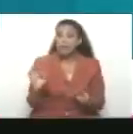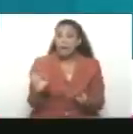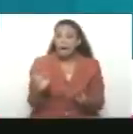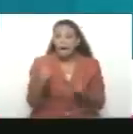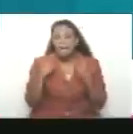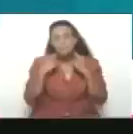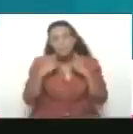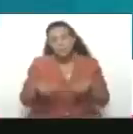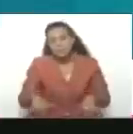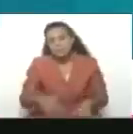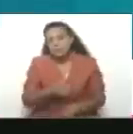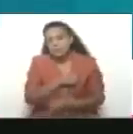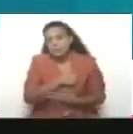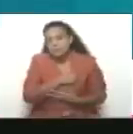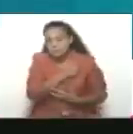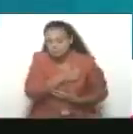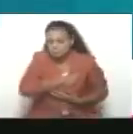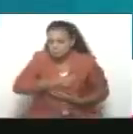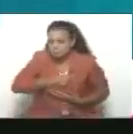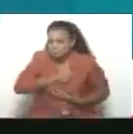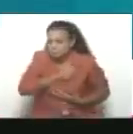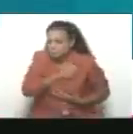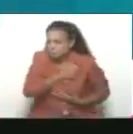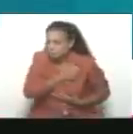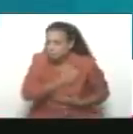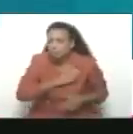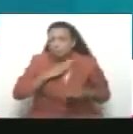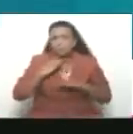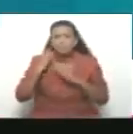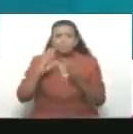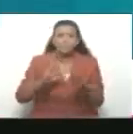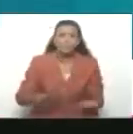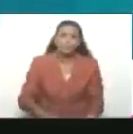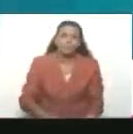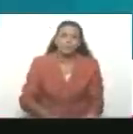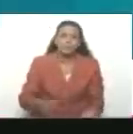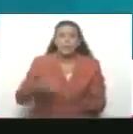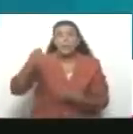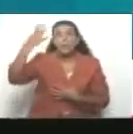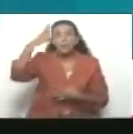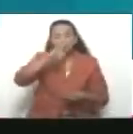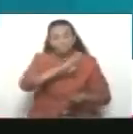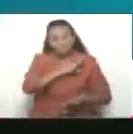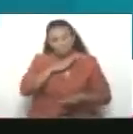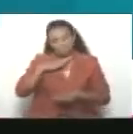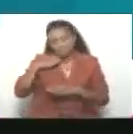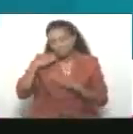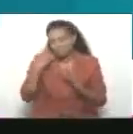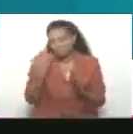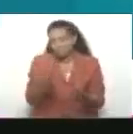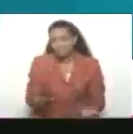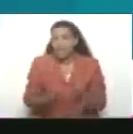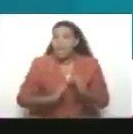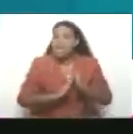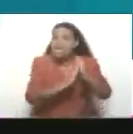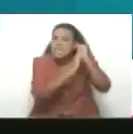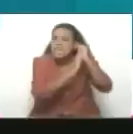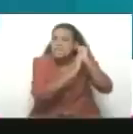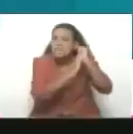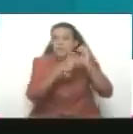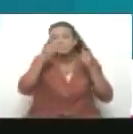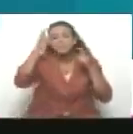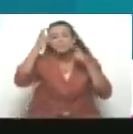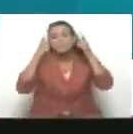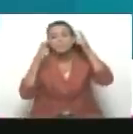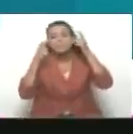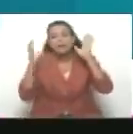perder al alma de la patria a la luz de la patria al líder de todos nuestro comandante